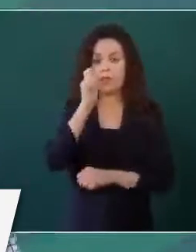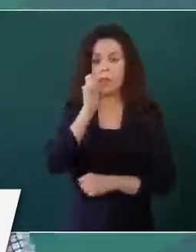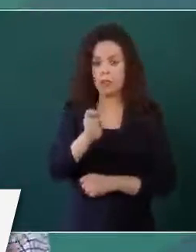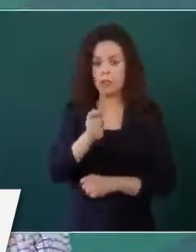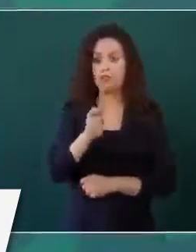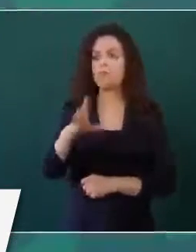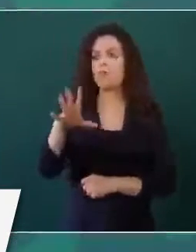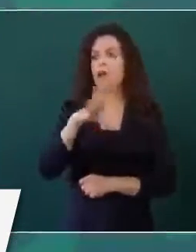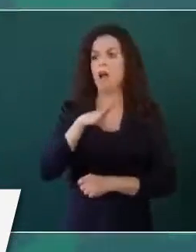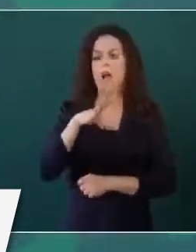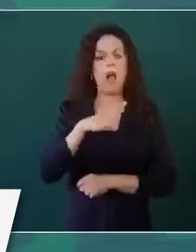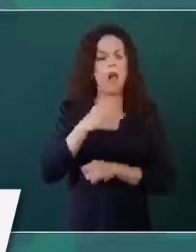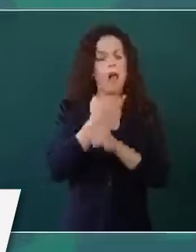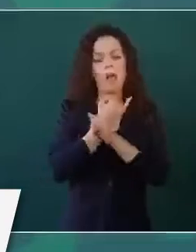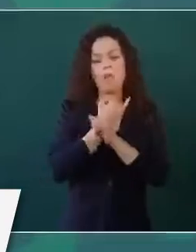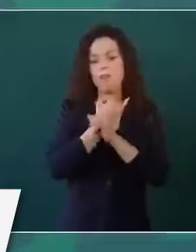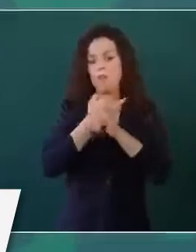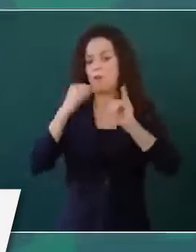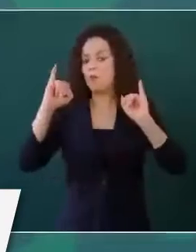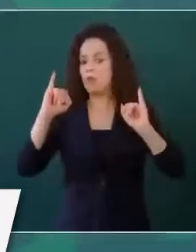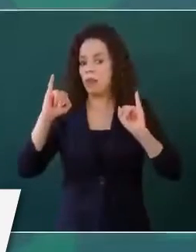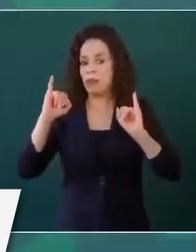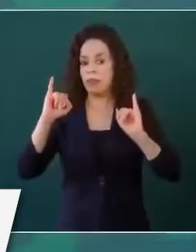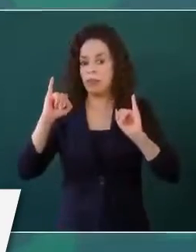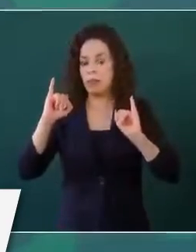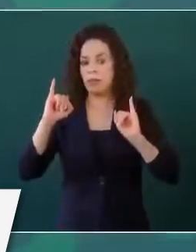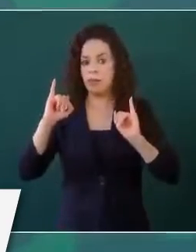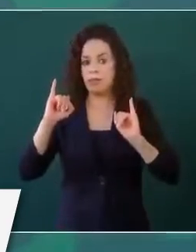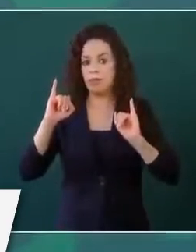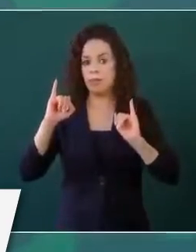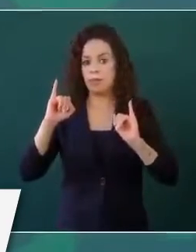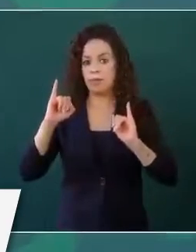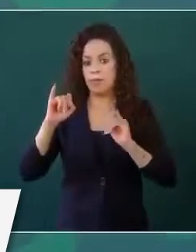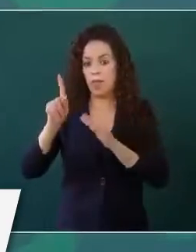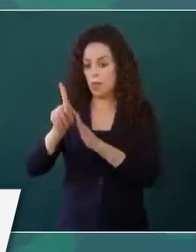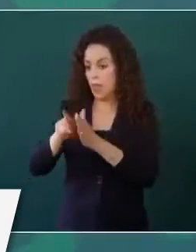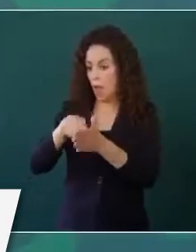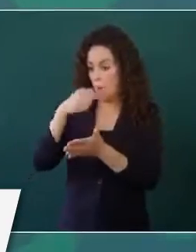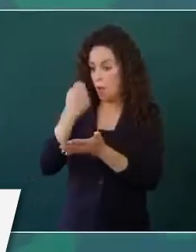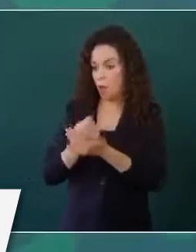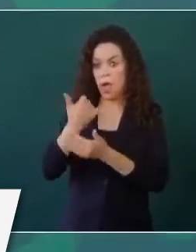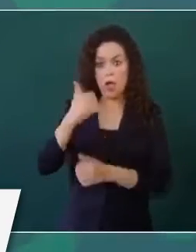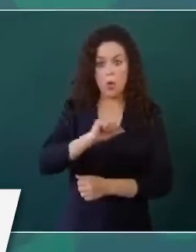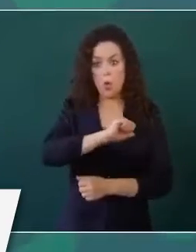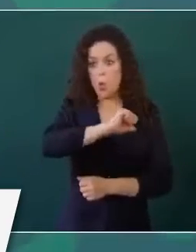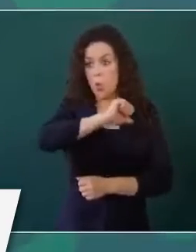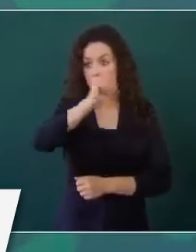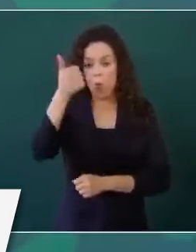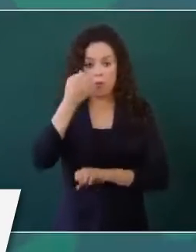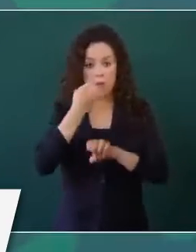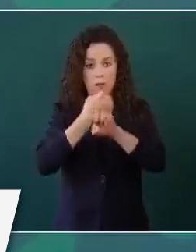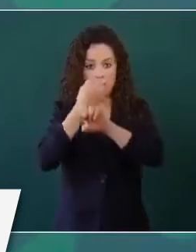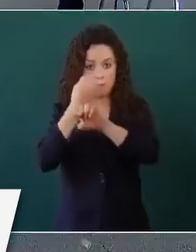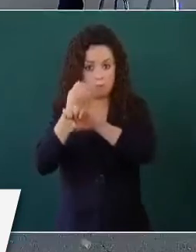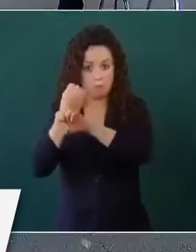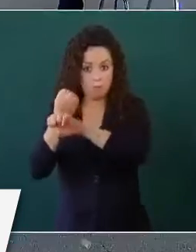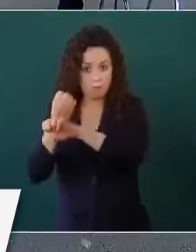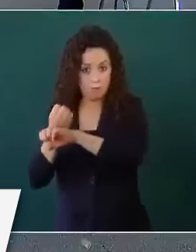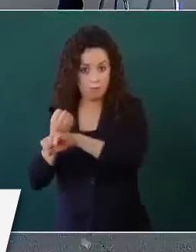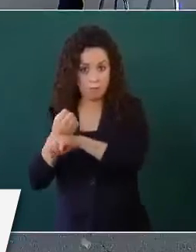independencia, porque Tamaulipas, como las 32 entidades federativas del país,